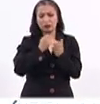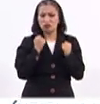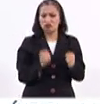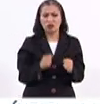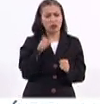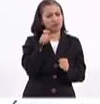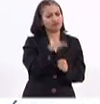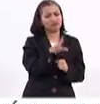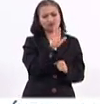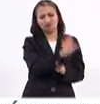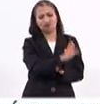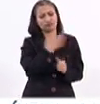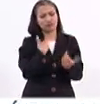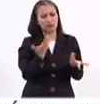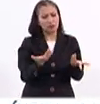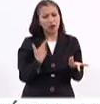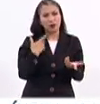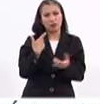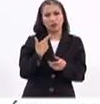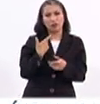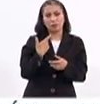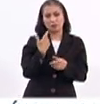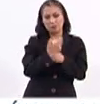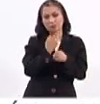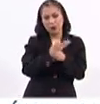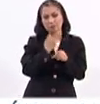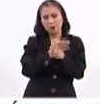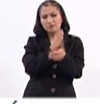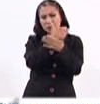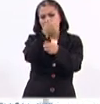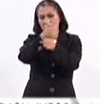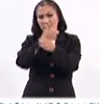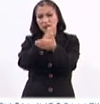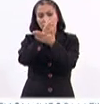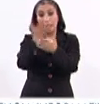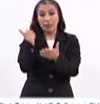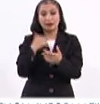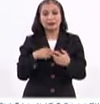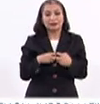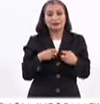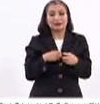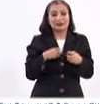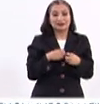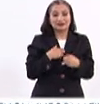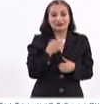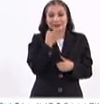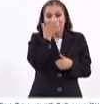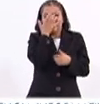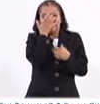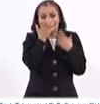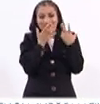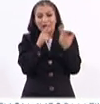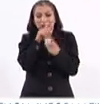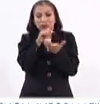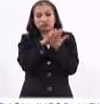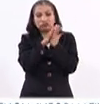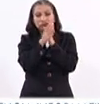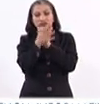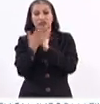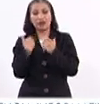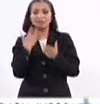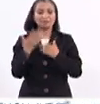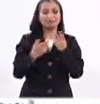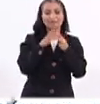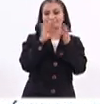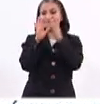seguridad, las presentaciones en las primarias, en las prepas, cosas que al principio era muy tímido y después de eso pude haberme